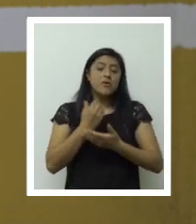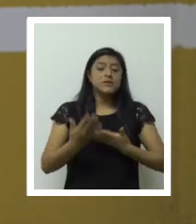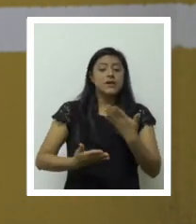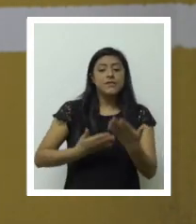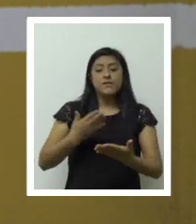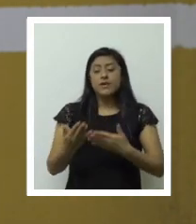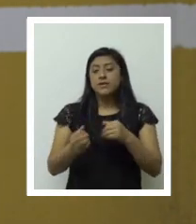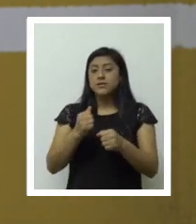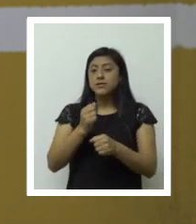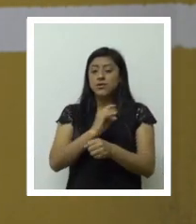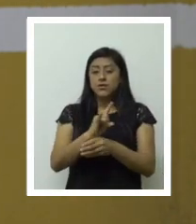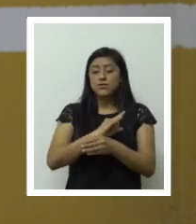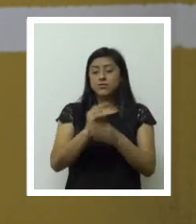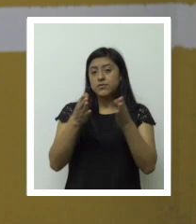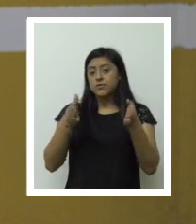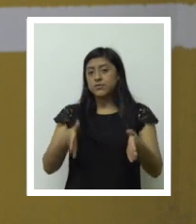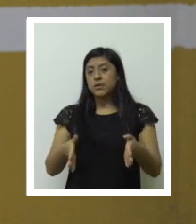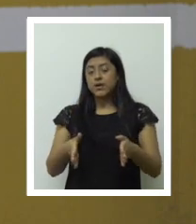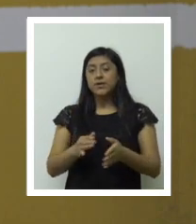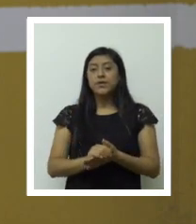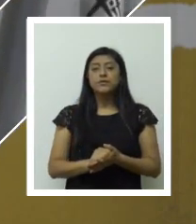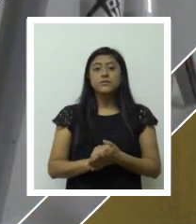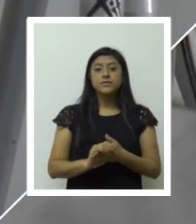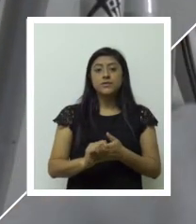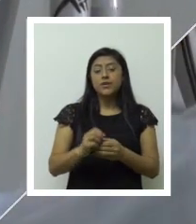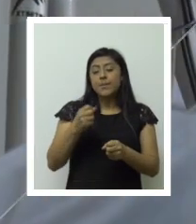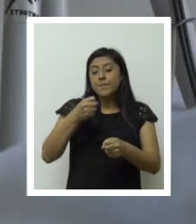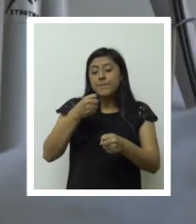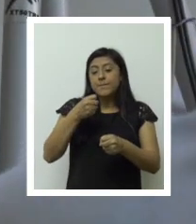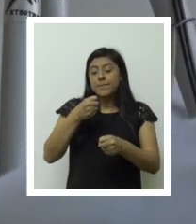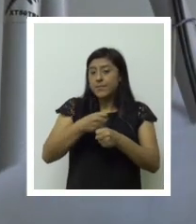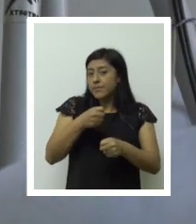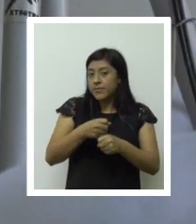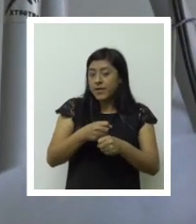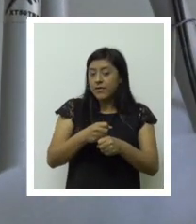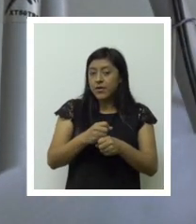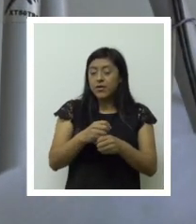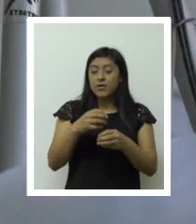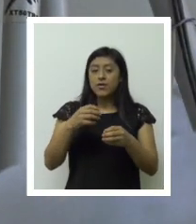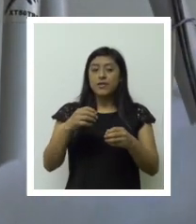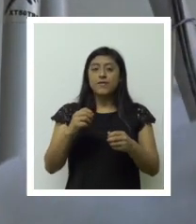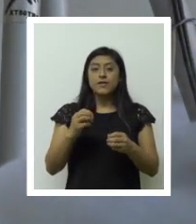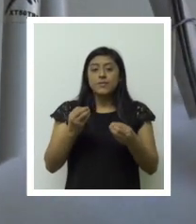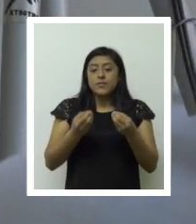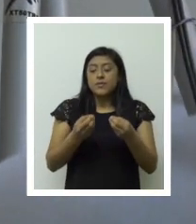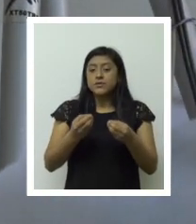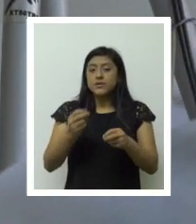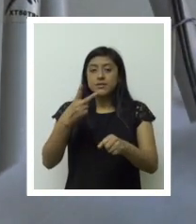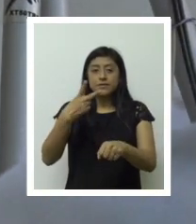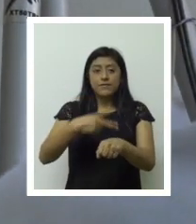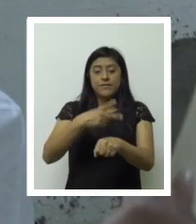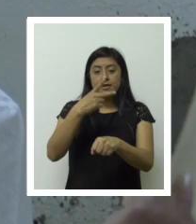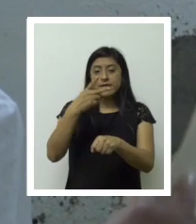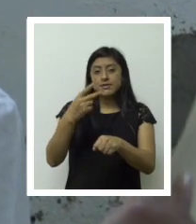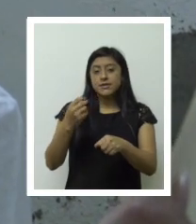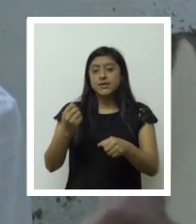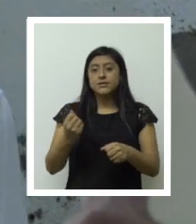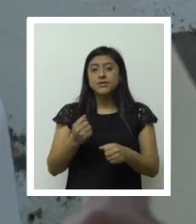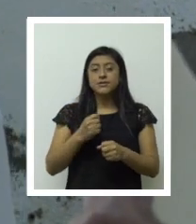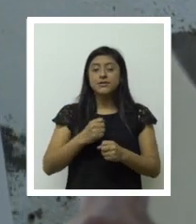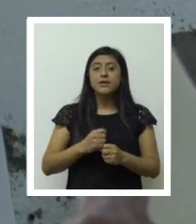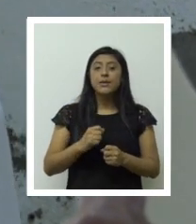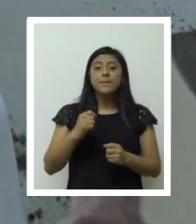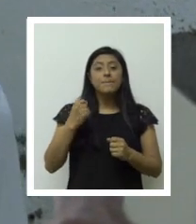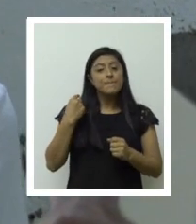con dedicación y amor a los usuarios. Y así fue. Aunque se tornó muchas veces difícil, a